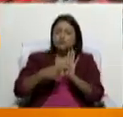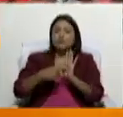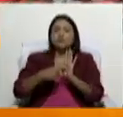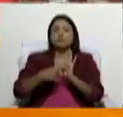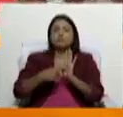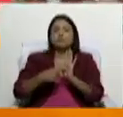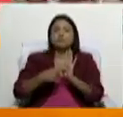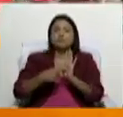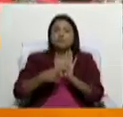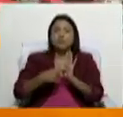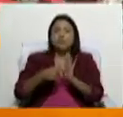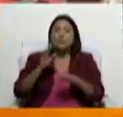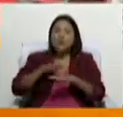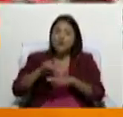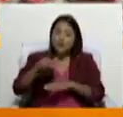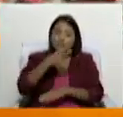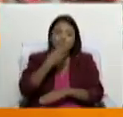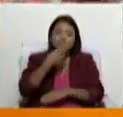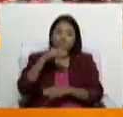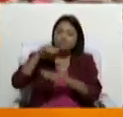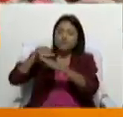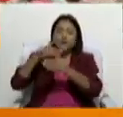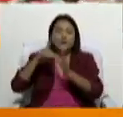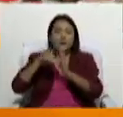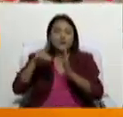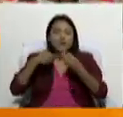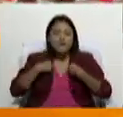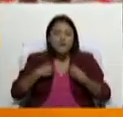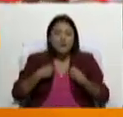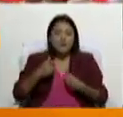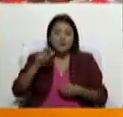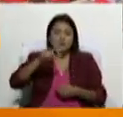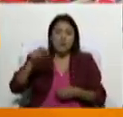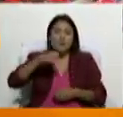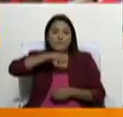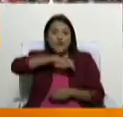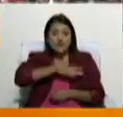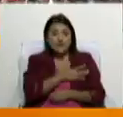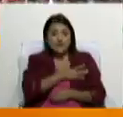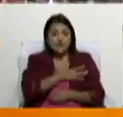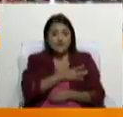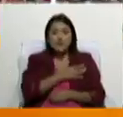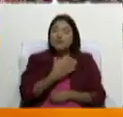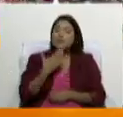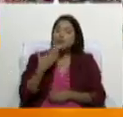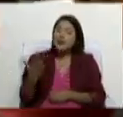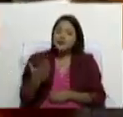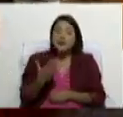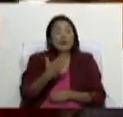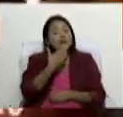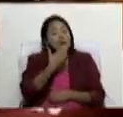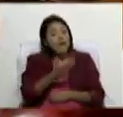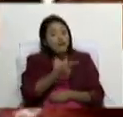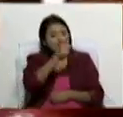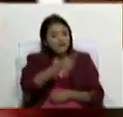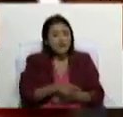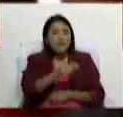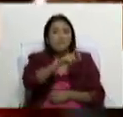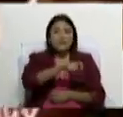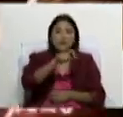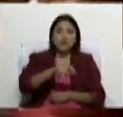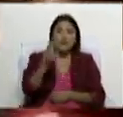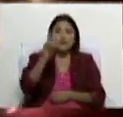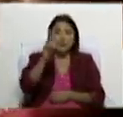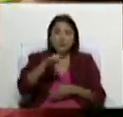porque están cercenando el derecho a la vida de todos los palestinos. Muchísimas gracias. Son las expresiones del pueblo venezolano.